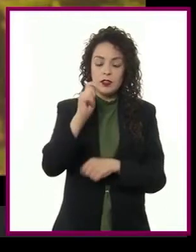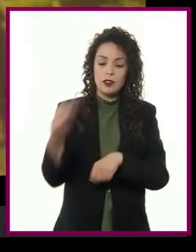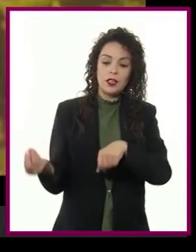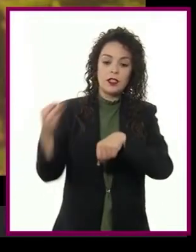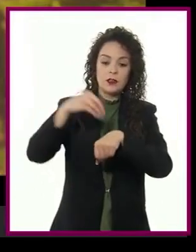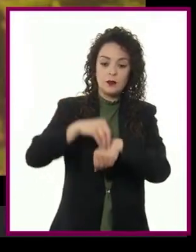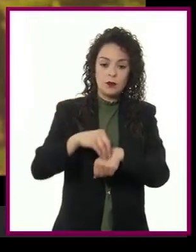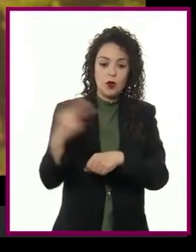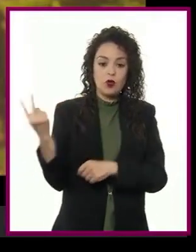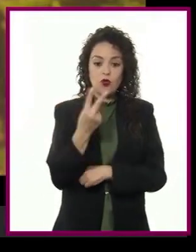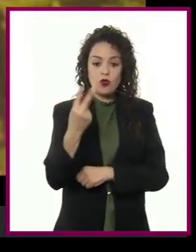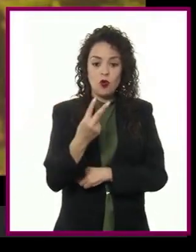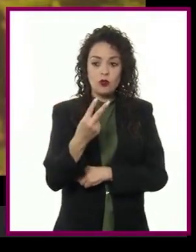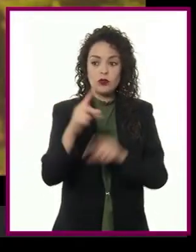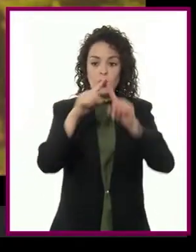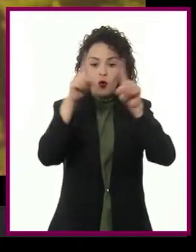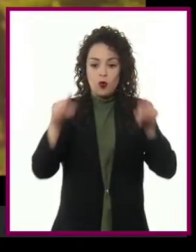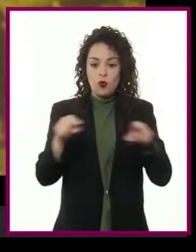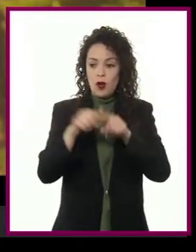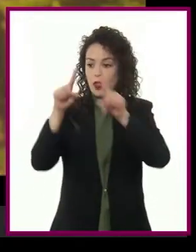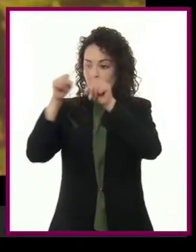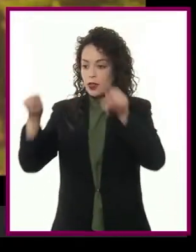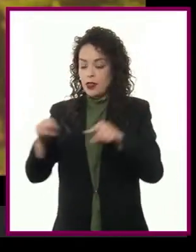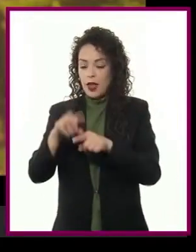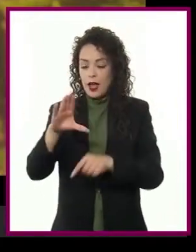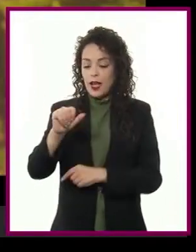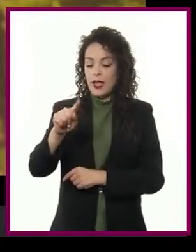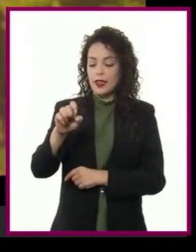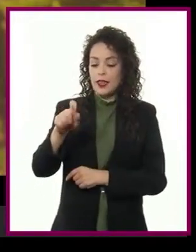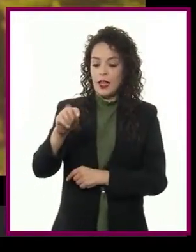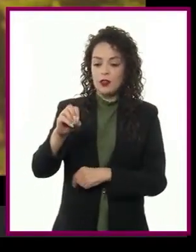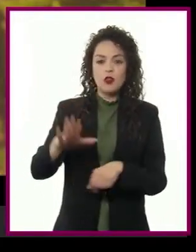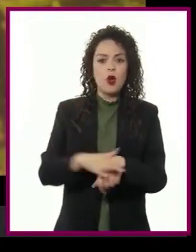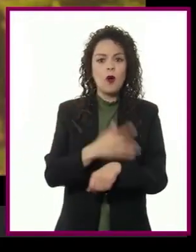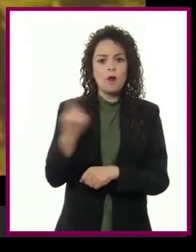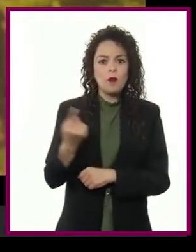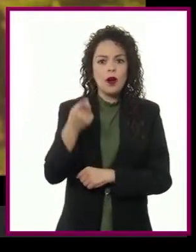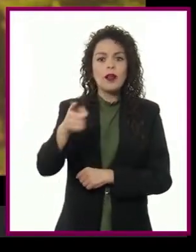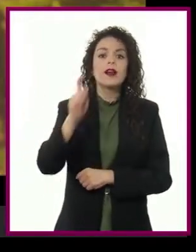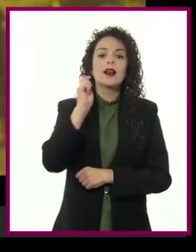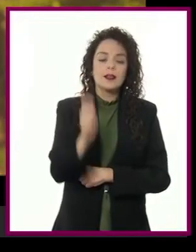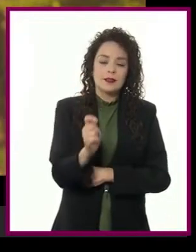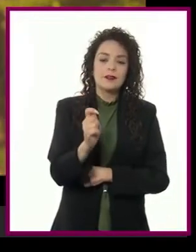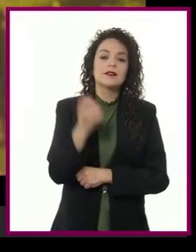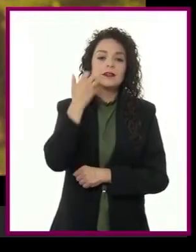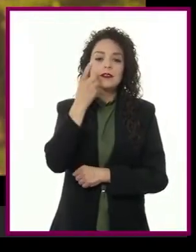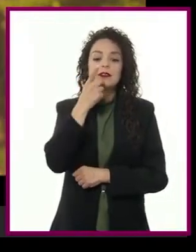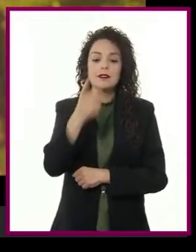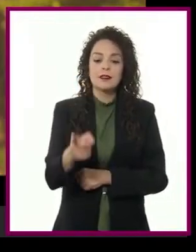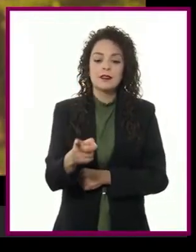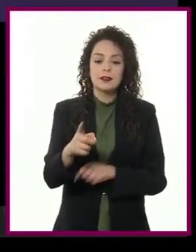los cuadrados de los catetos, porque los catetos son perpendiculares.